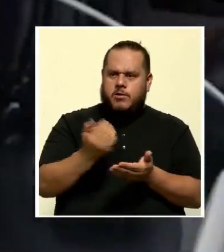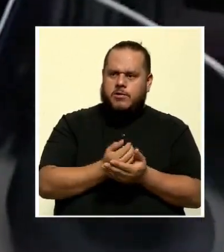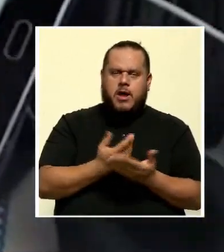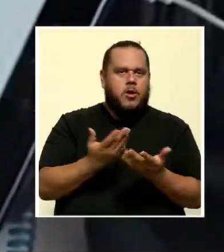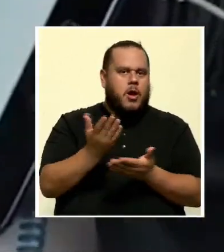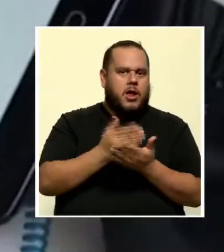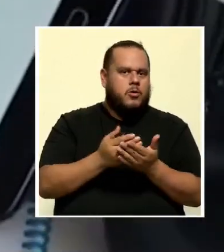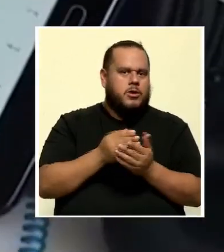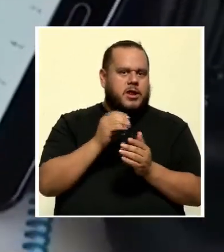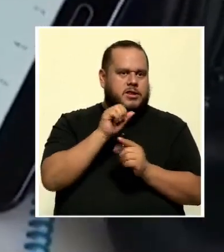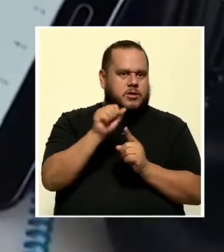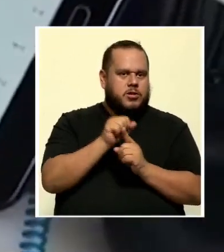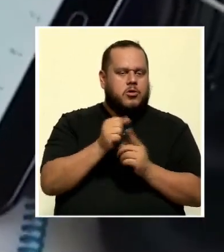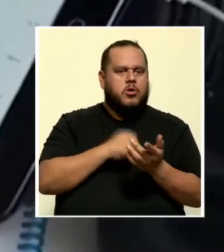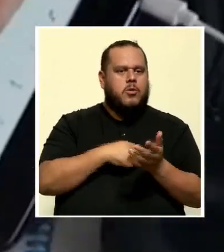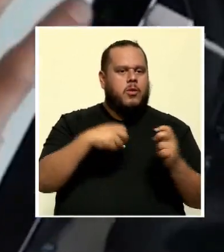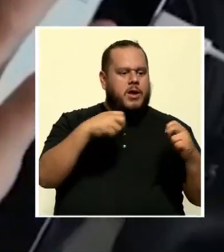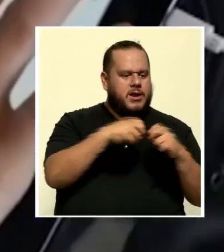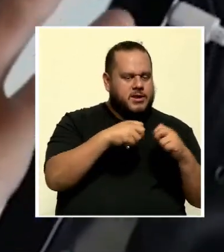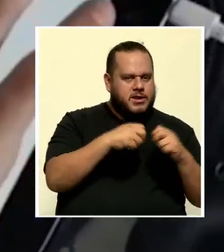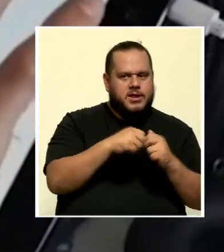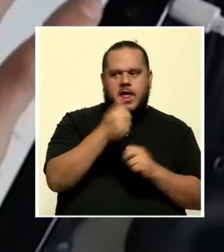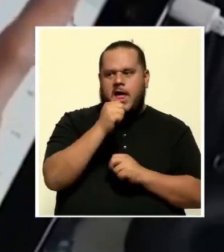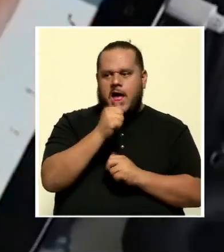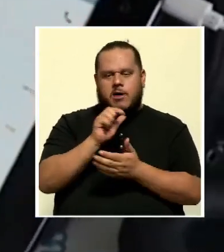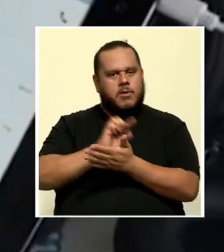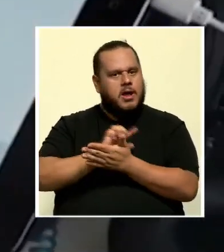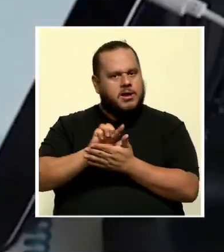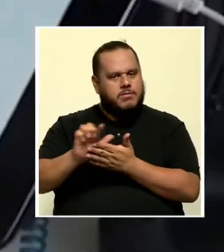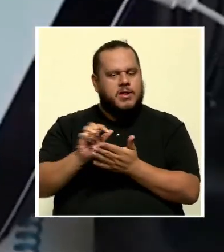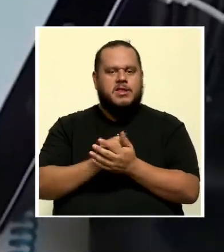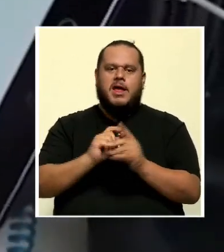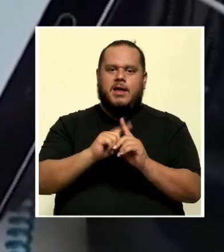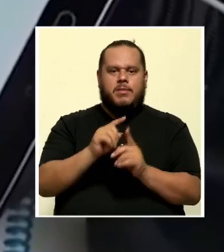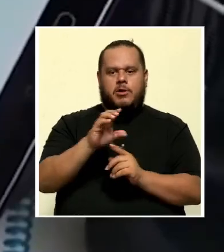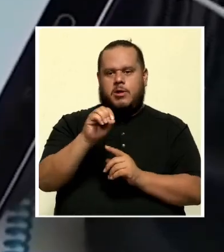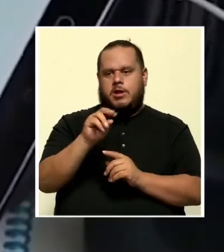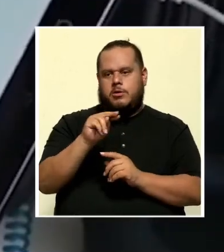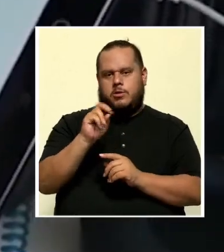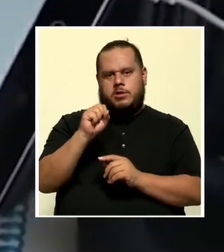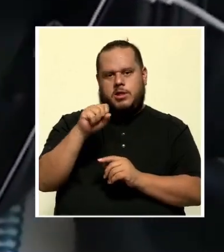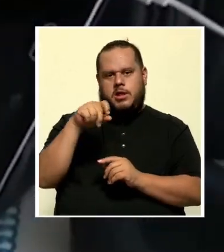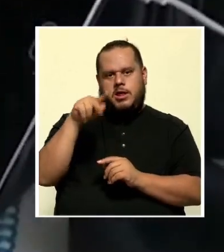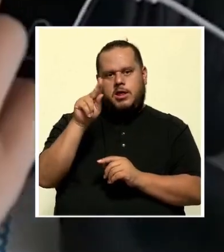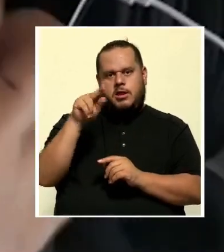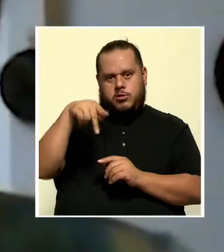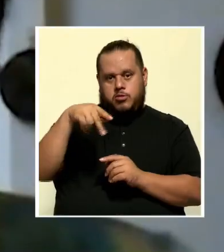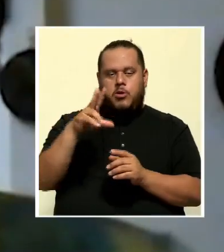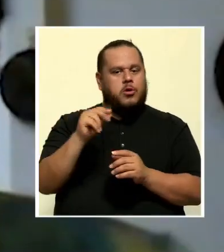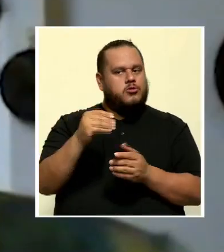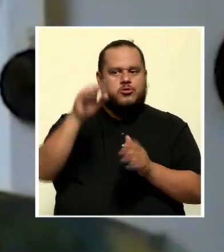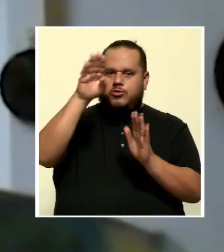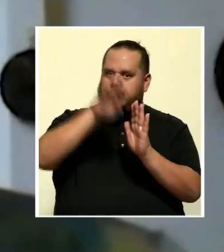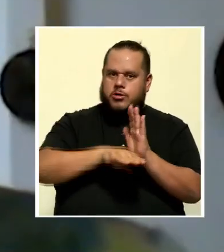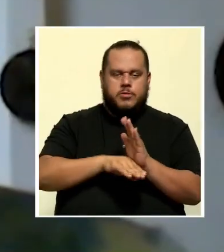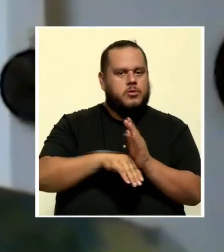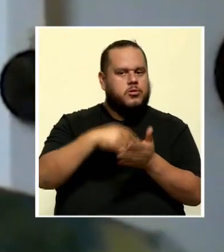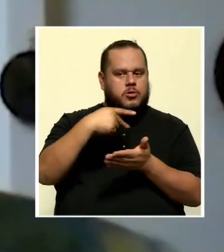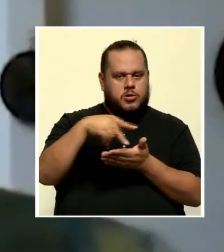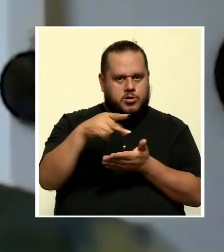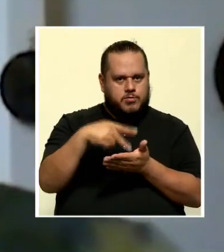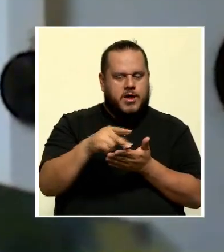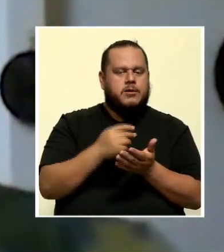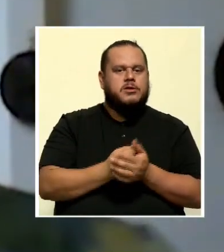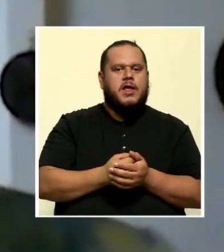como servicio eléctrico, agua y limpieza, el CONESUB no disminuyó los precios de las materias y matrículas. En diciembre del 2020,